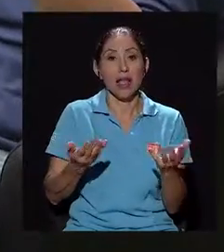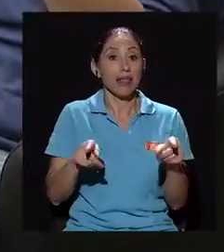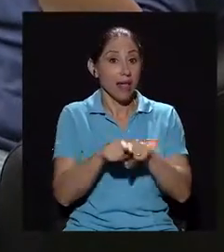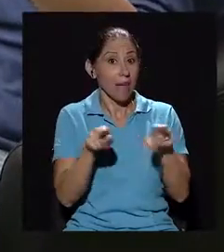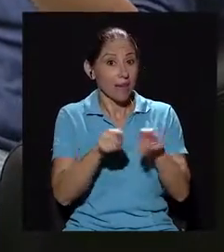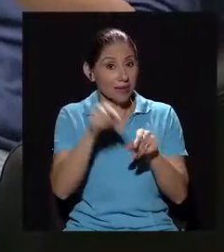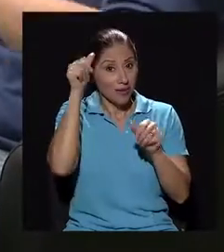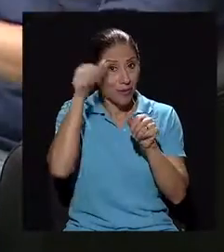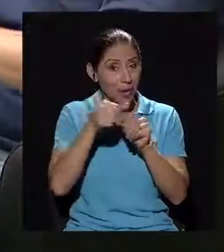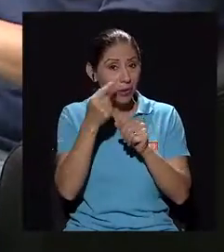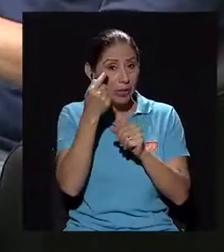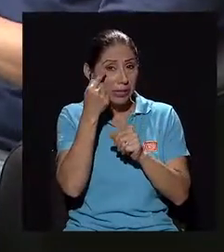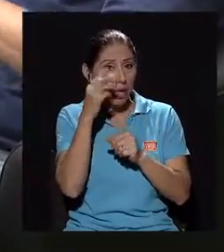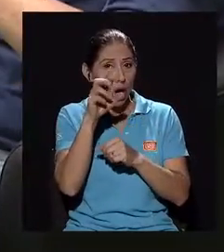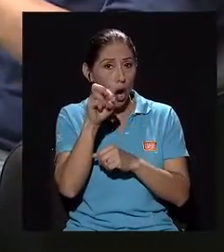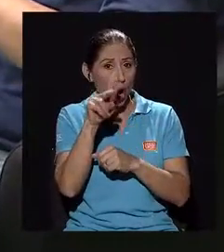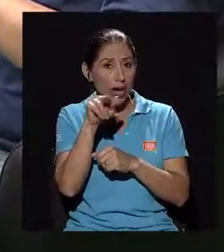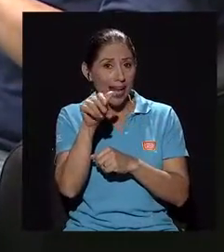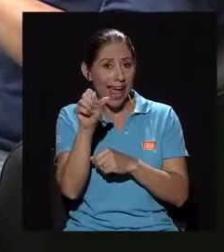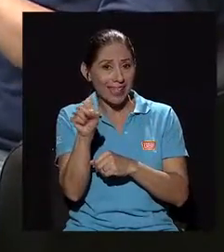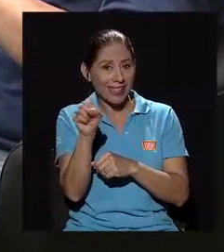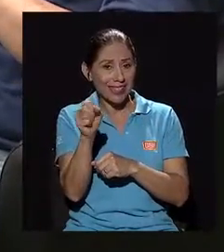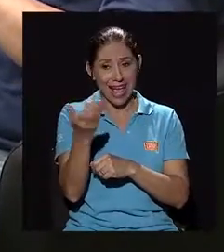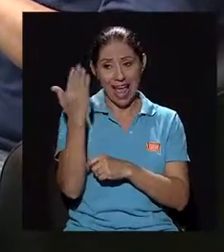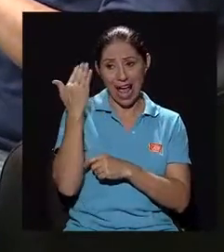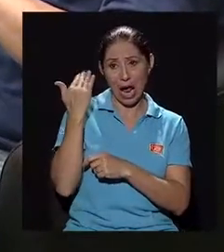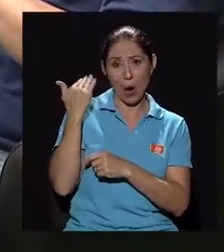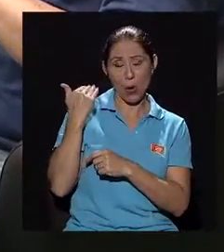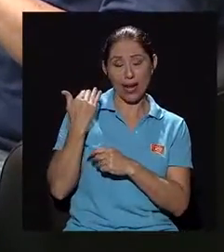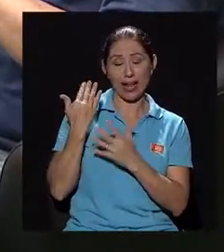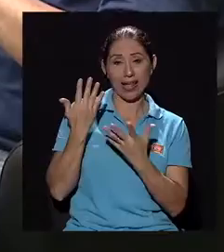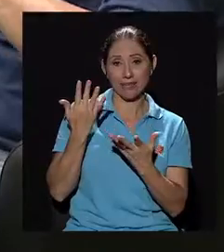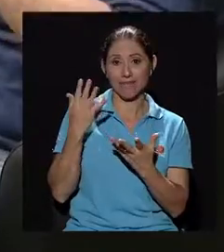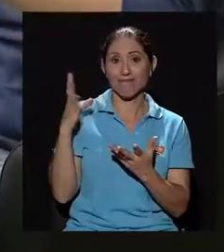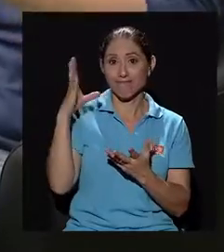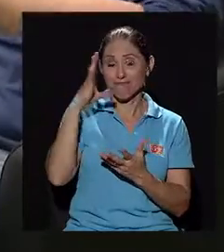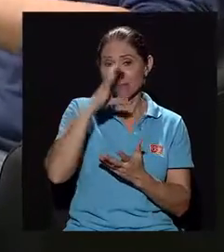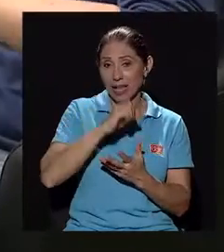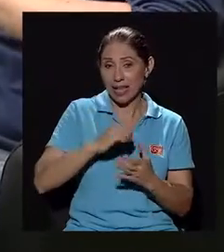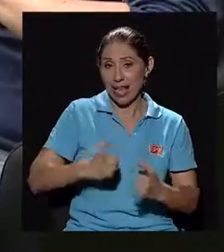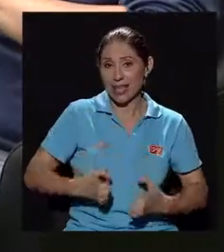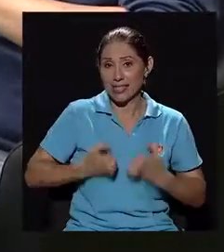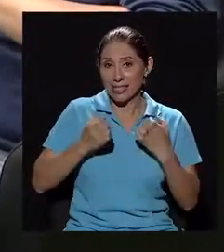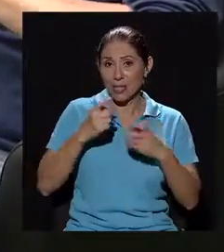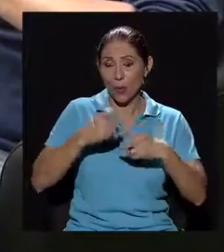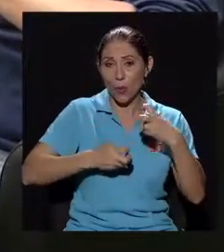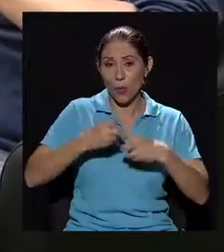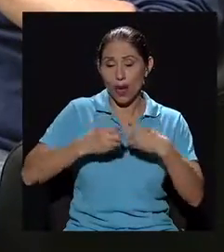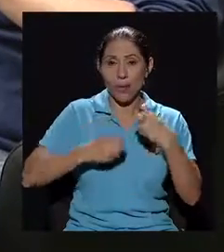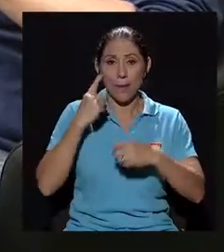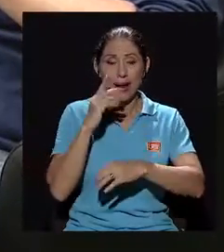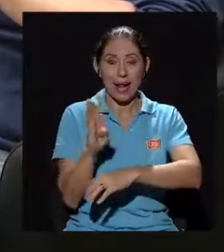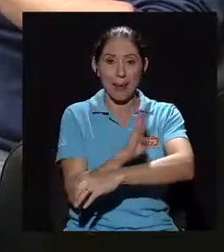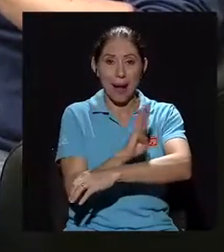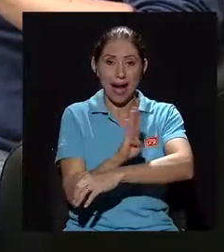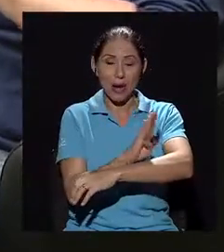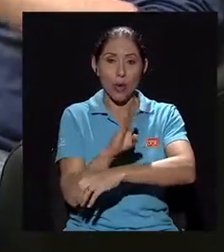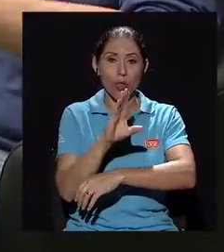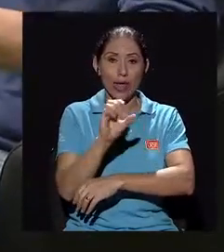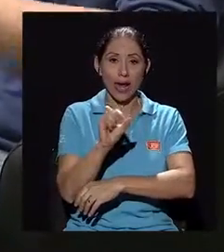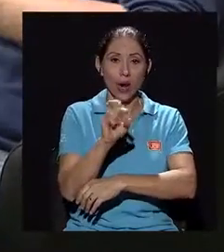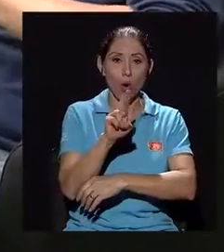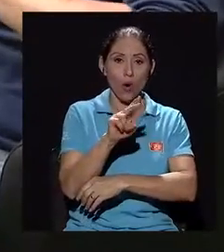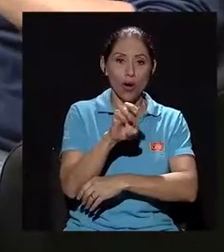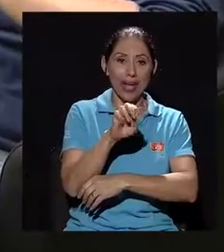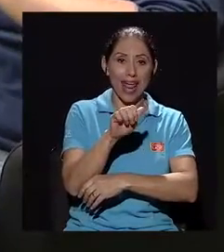¿verdad?, las córneas también, ahora que salió recientemente, o sea, que existe un problema para el banco de córneas y el